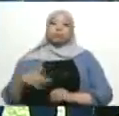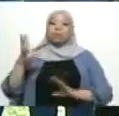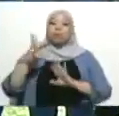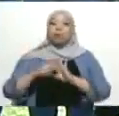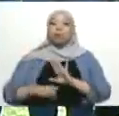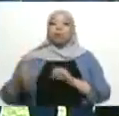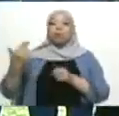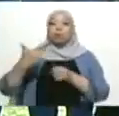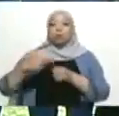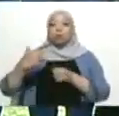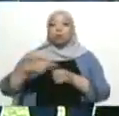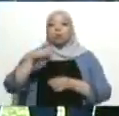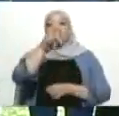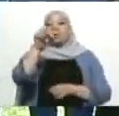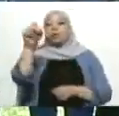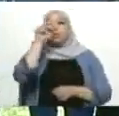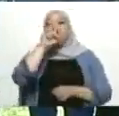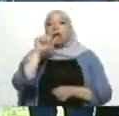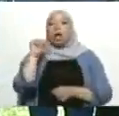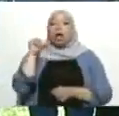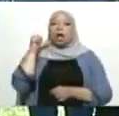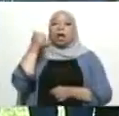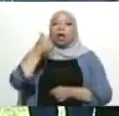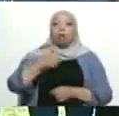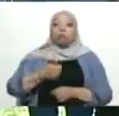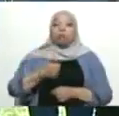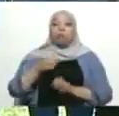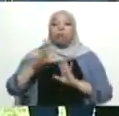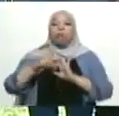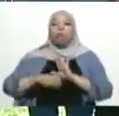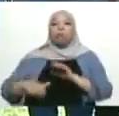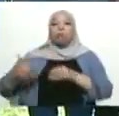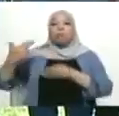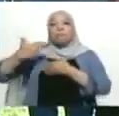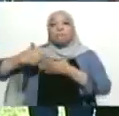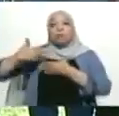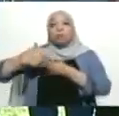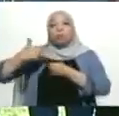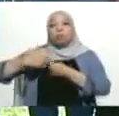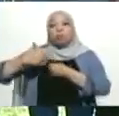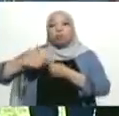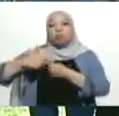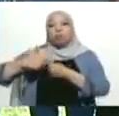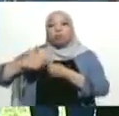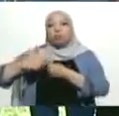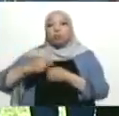se llevaron aquí en 100 años. 100 años se lo robaron.